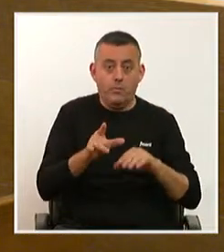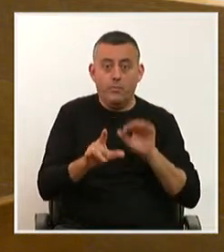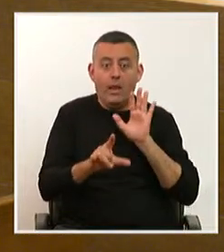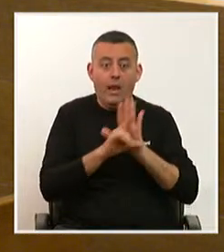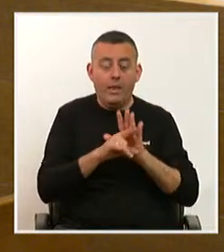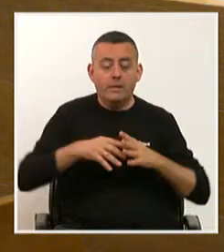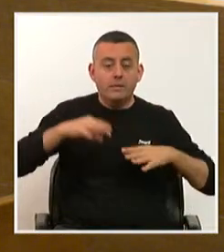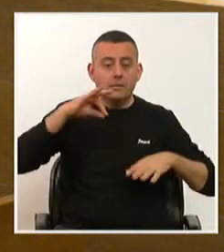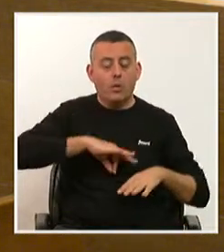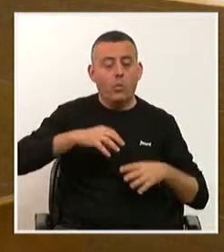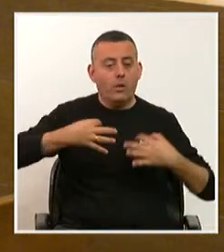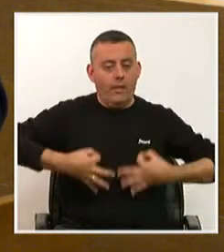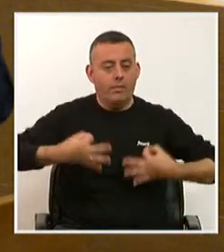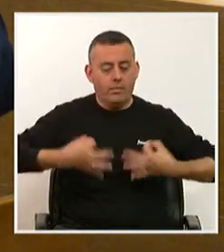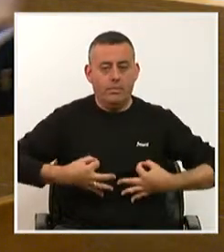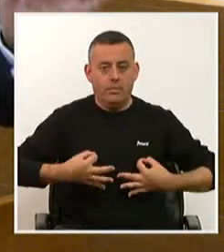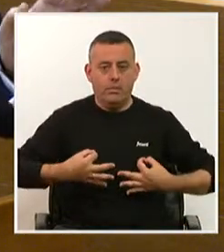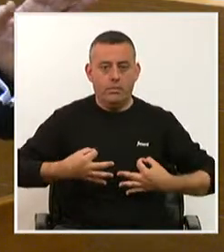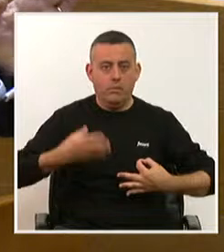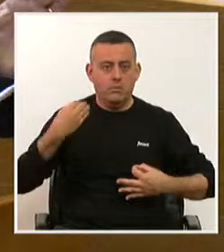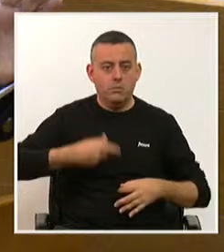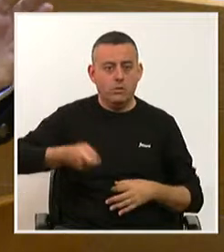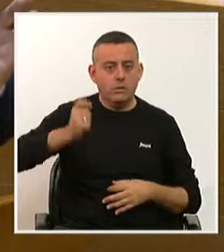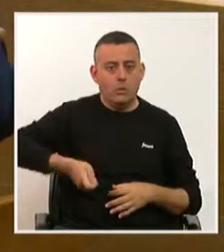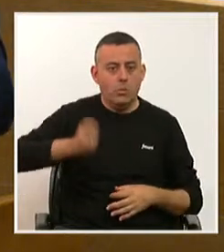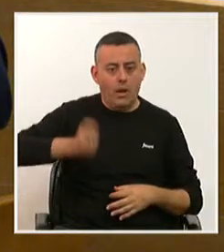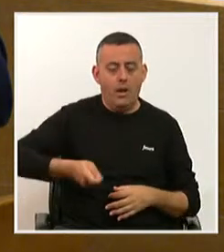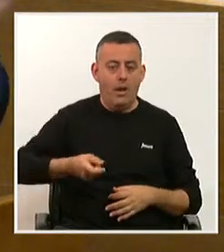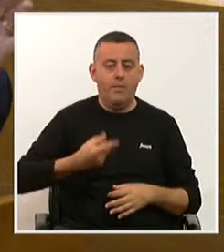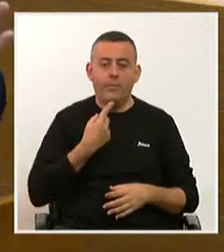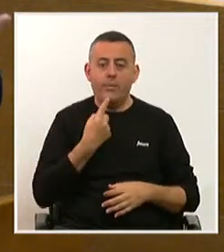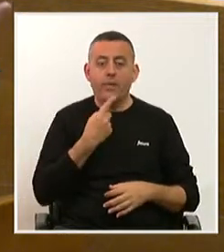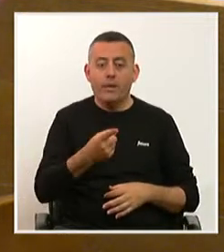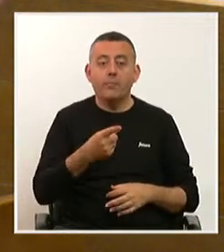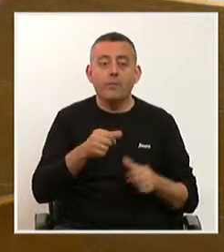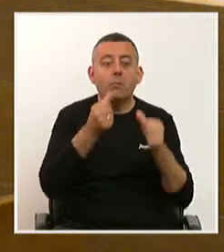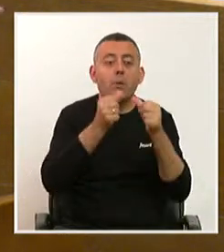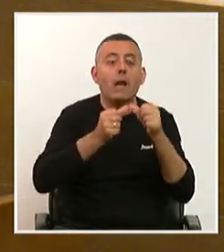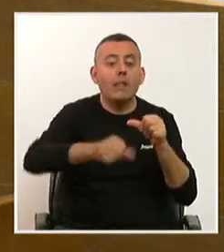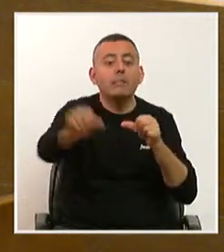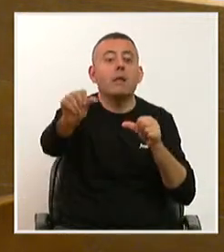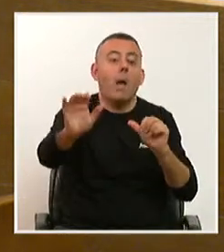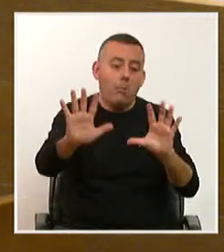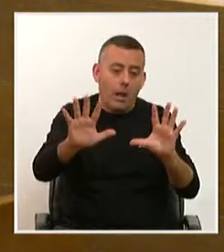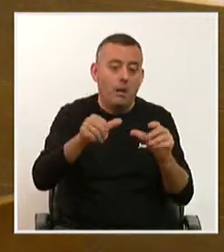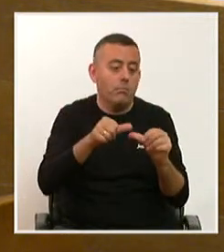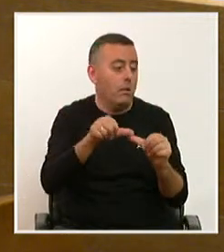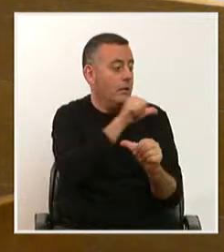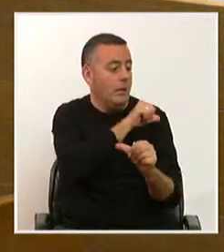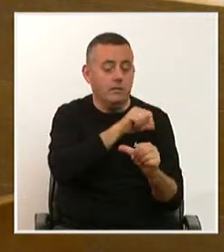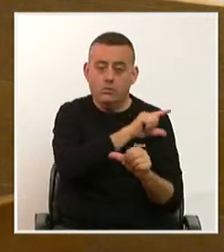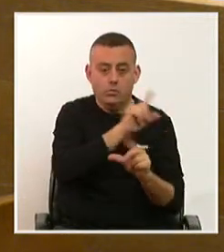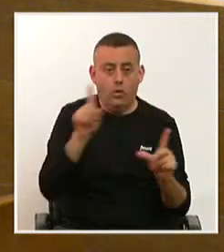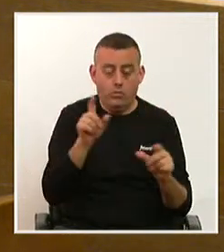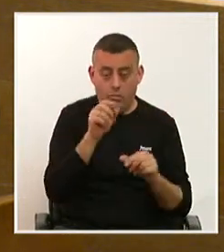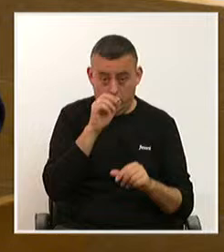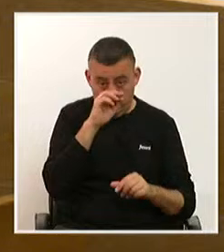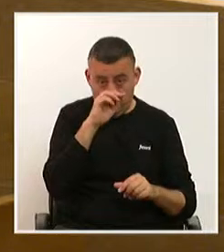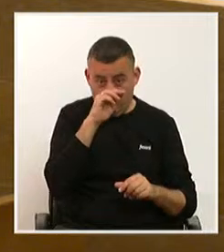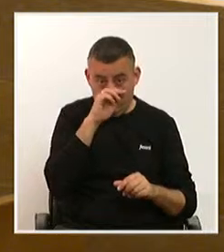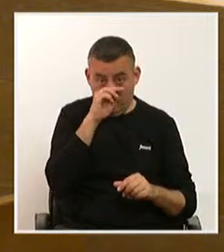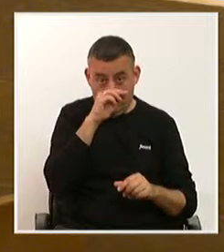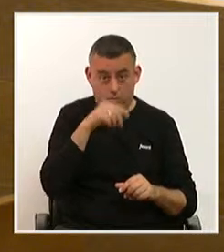apuntados por los tribunales no inventados ni haciendo de visionario ya apuntados por los